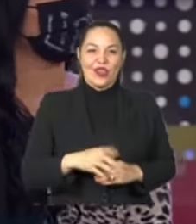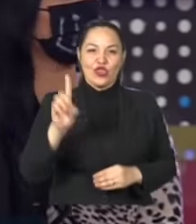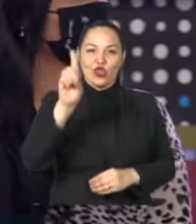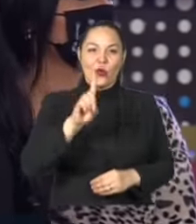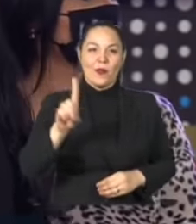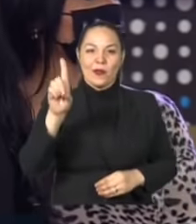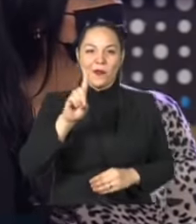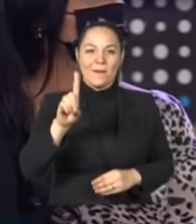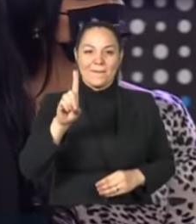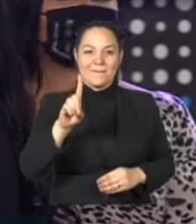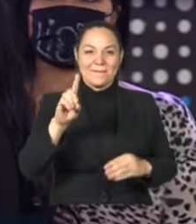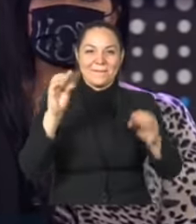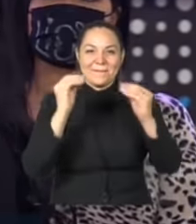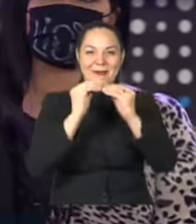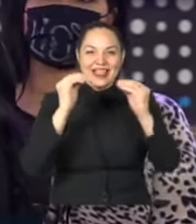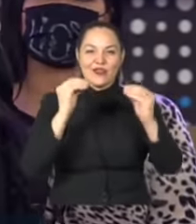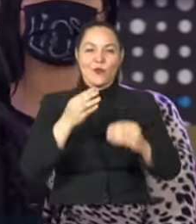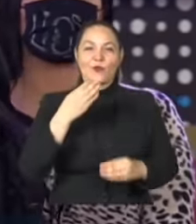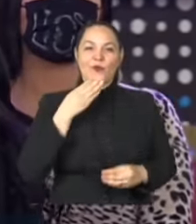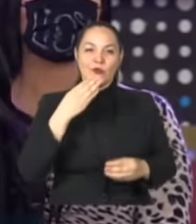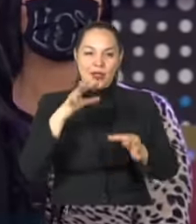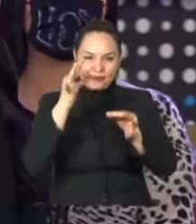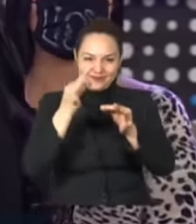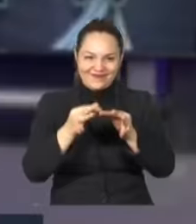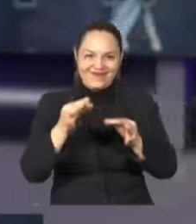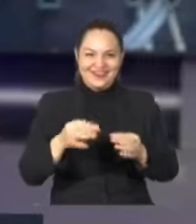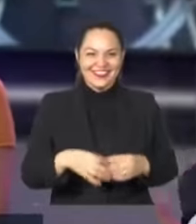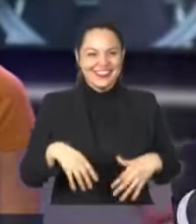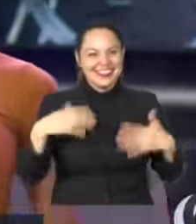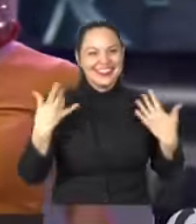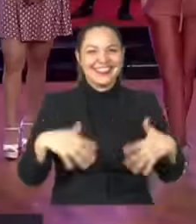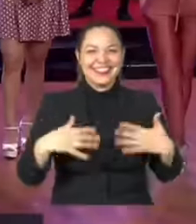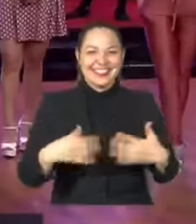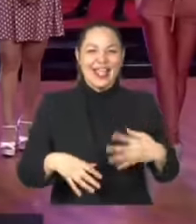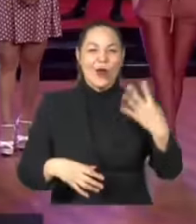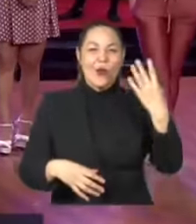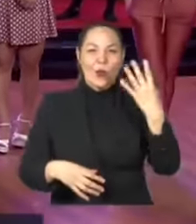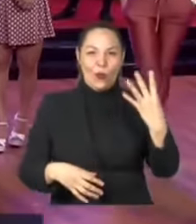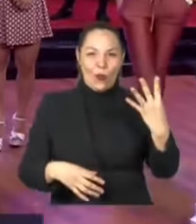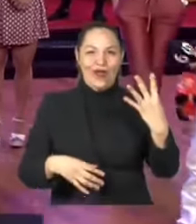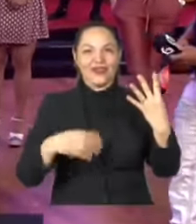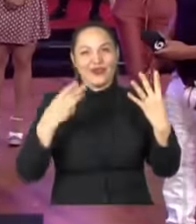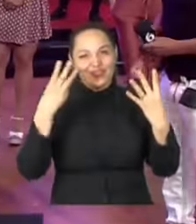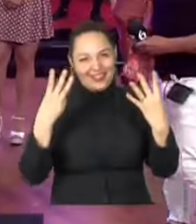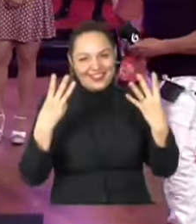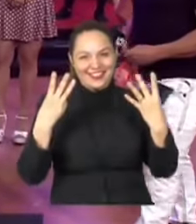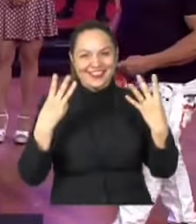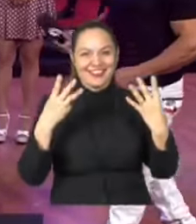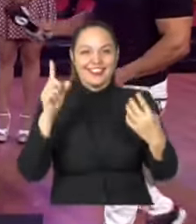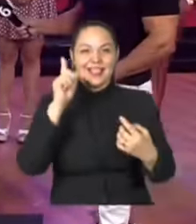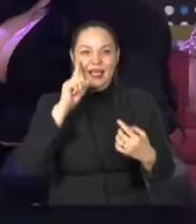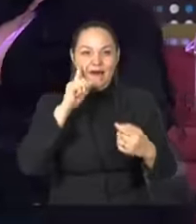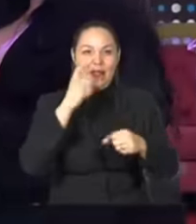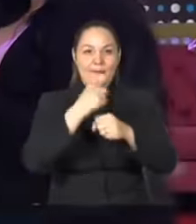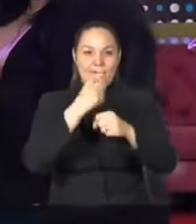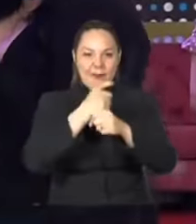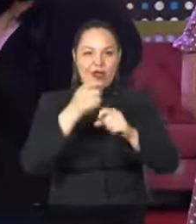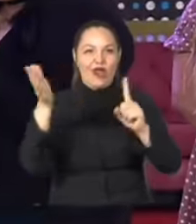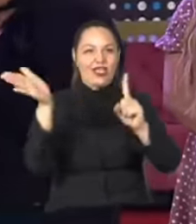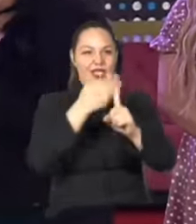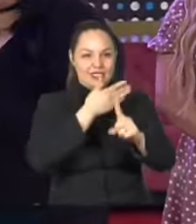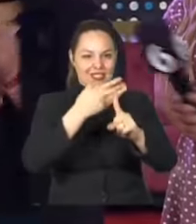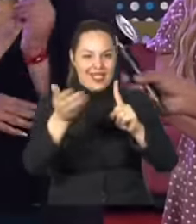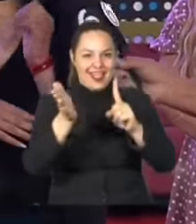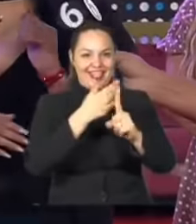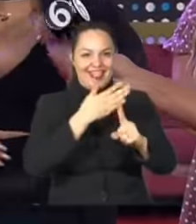¡Domingo! ¡Beso! ¡Listo! ¡Vámonos! ¡Cuatro y tres! Primero las cachetadas.